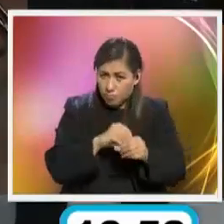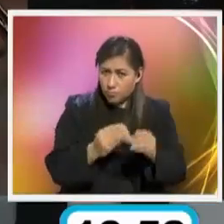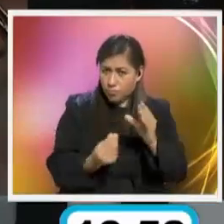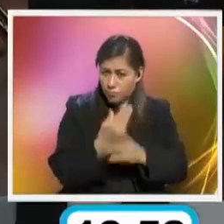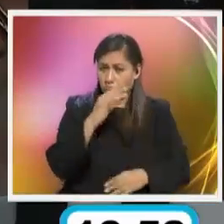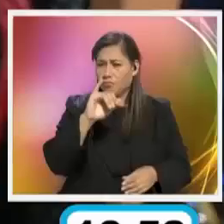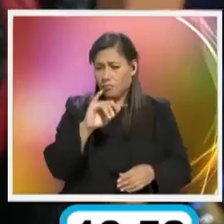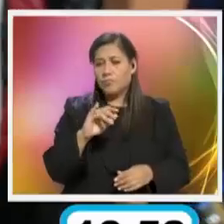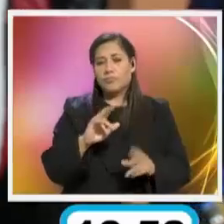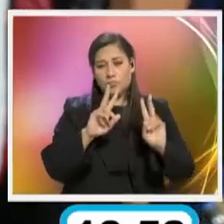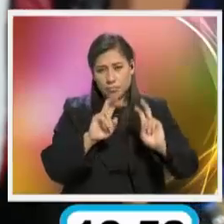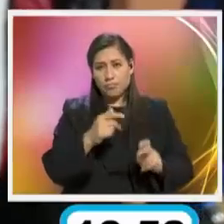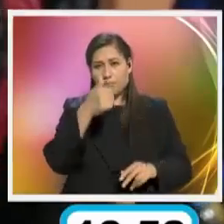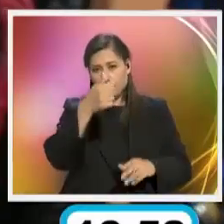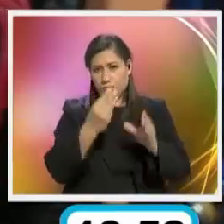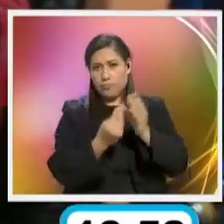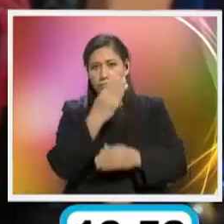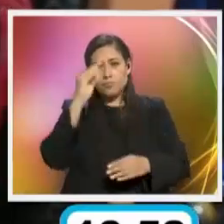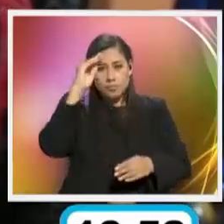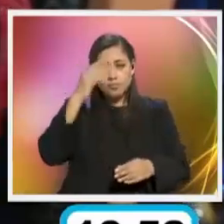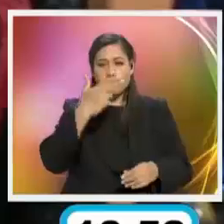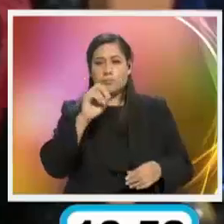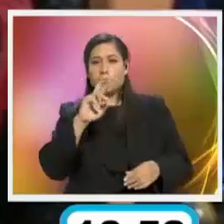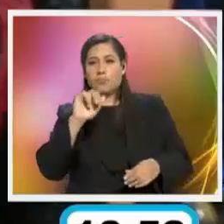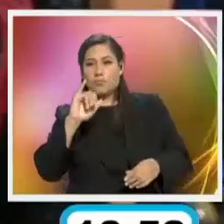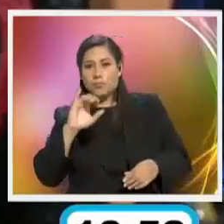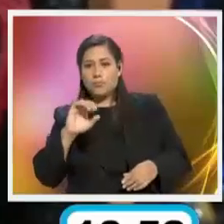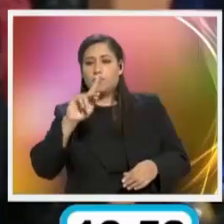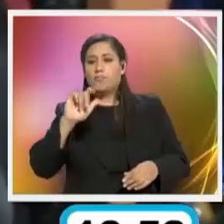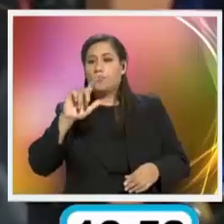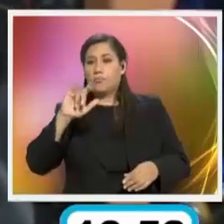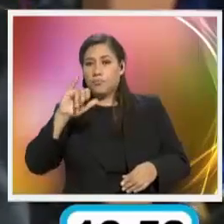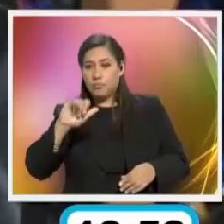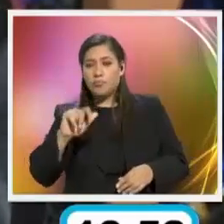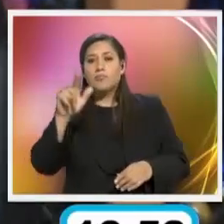también Sí, son covers, 6 ¿verdad? temas inéditos del señor Horacio Palencia, quien es el